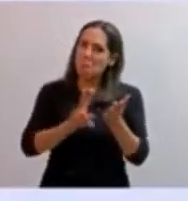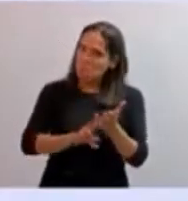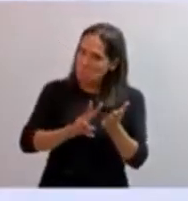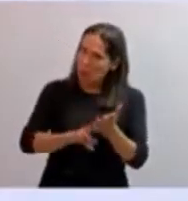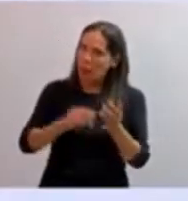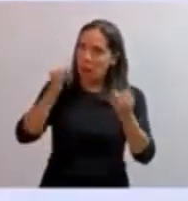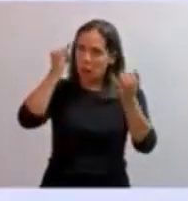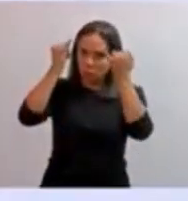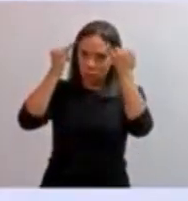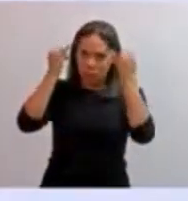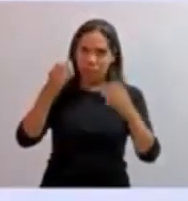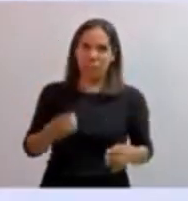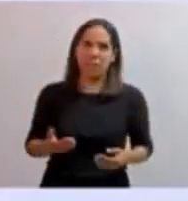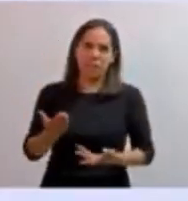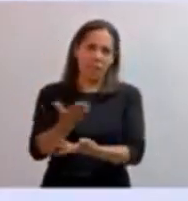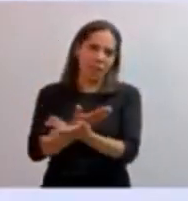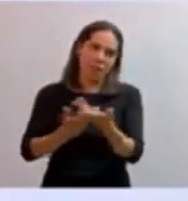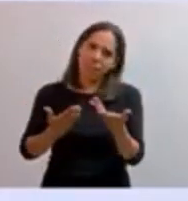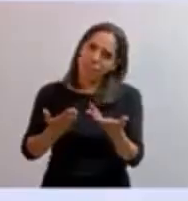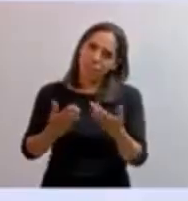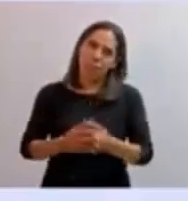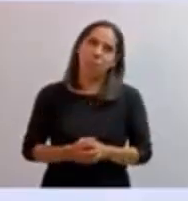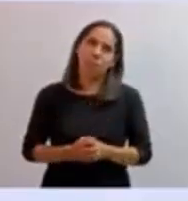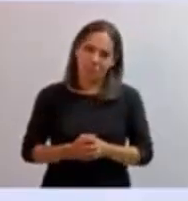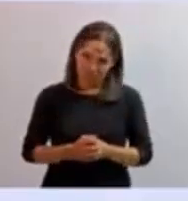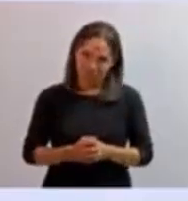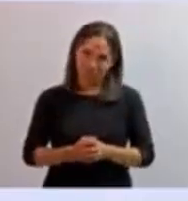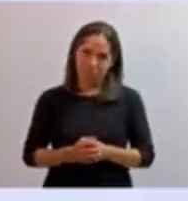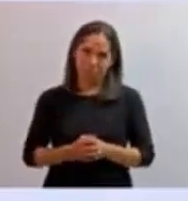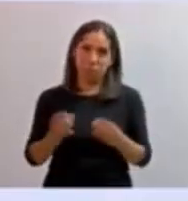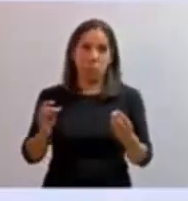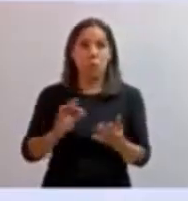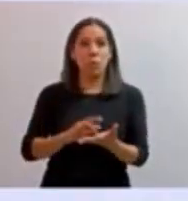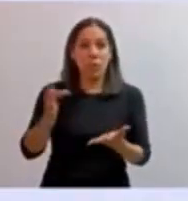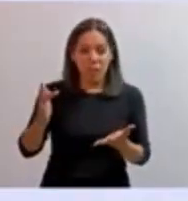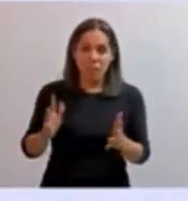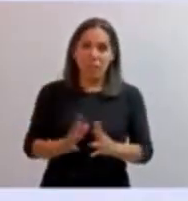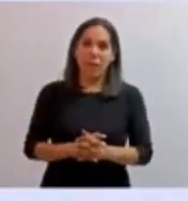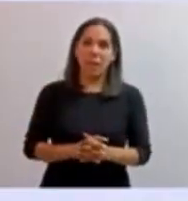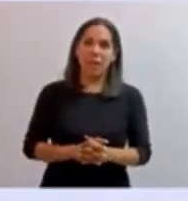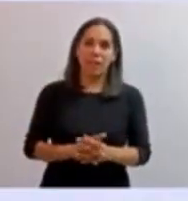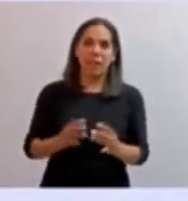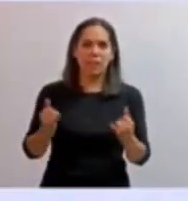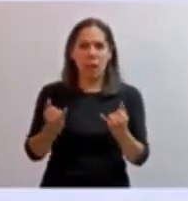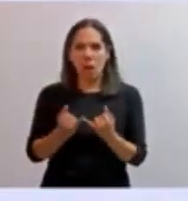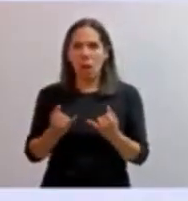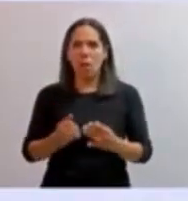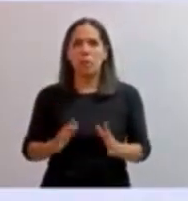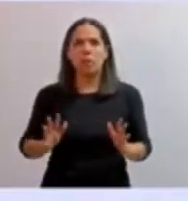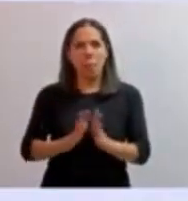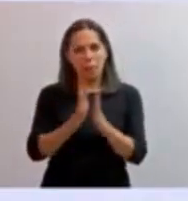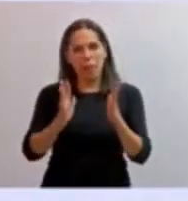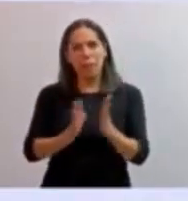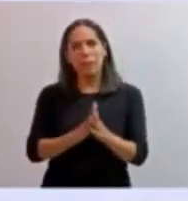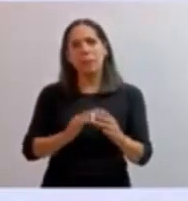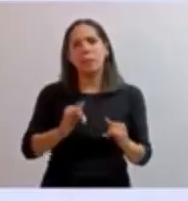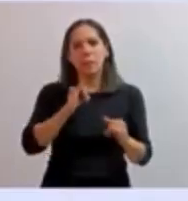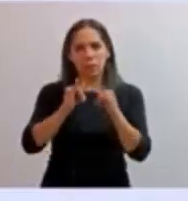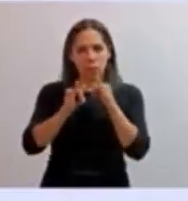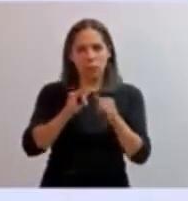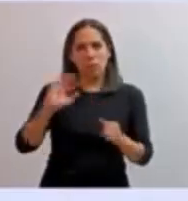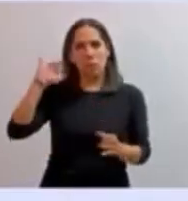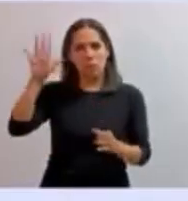aportaciones en todo este conversatorio. Así también agradezco la participación de Adaluz Belén